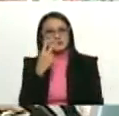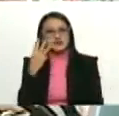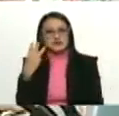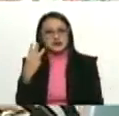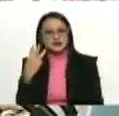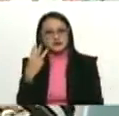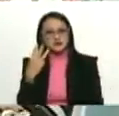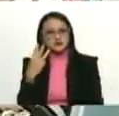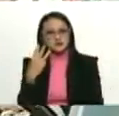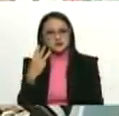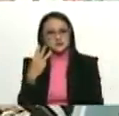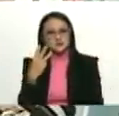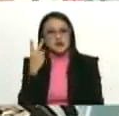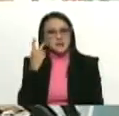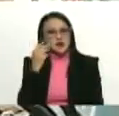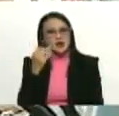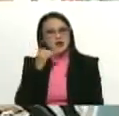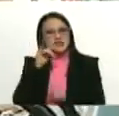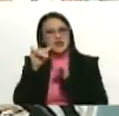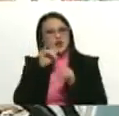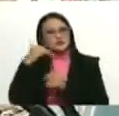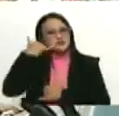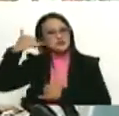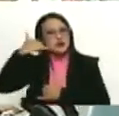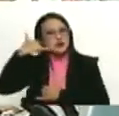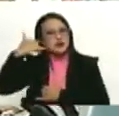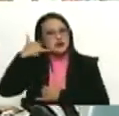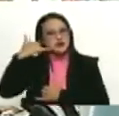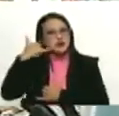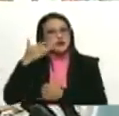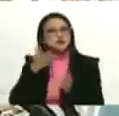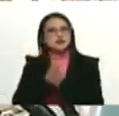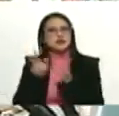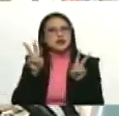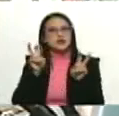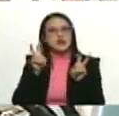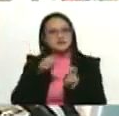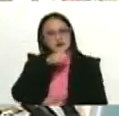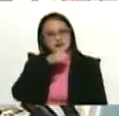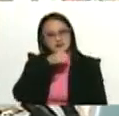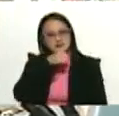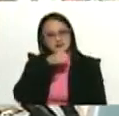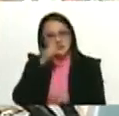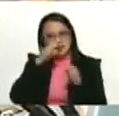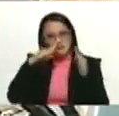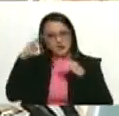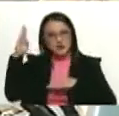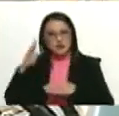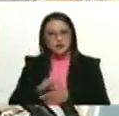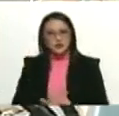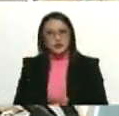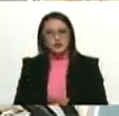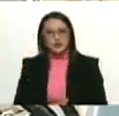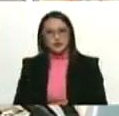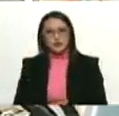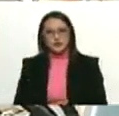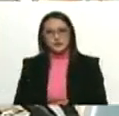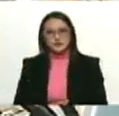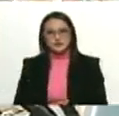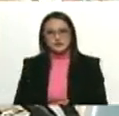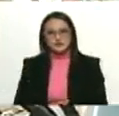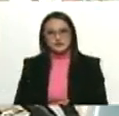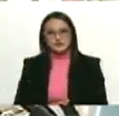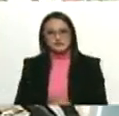0-800-372-3323, para recibir denuncias específicas que involucren a los adultos mayores. E igualmente